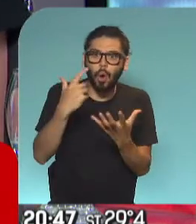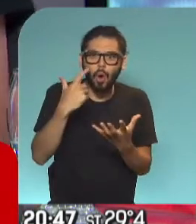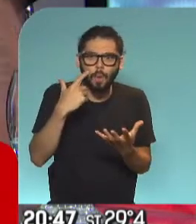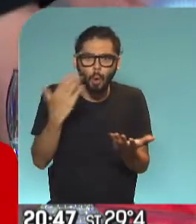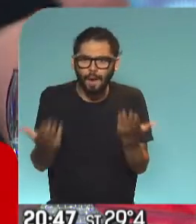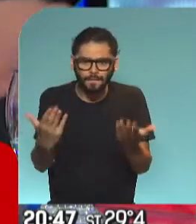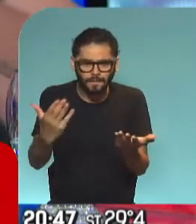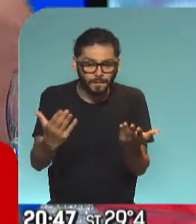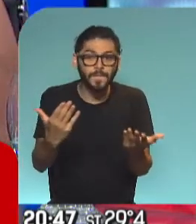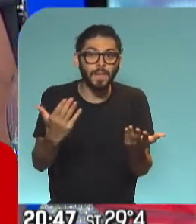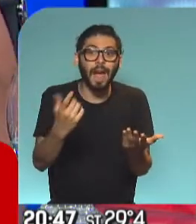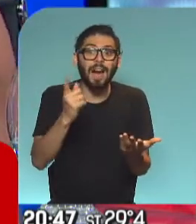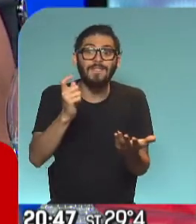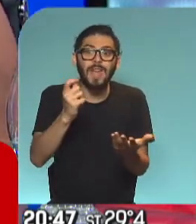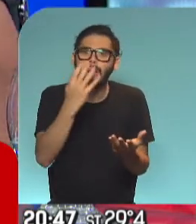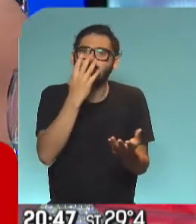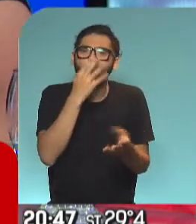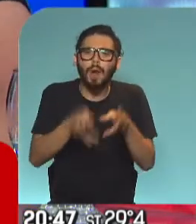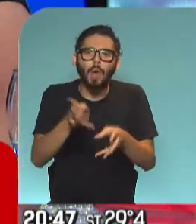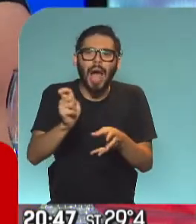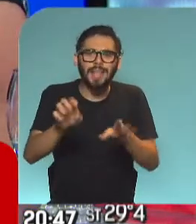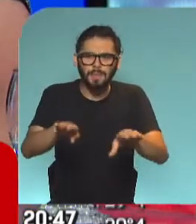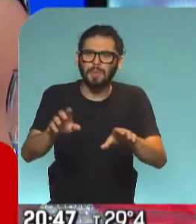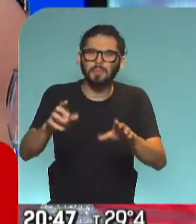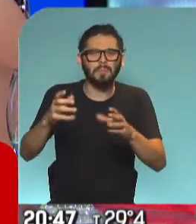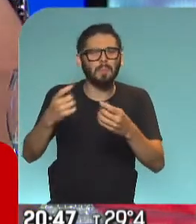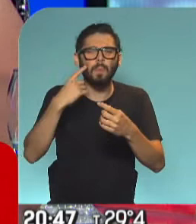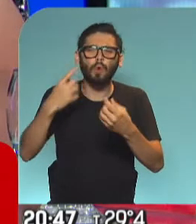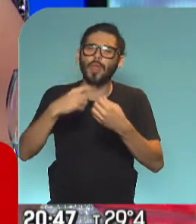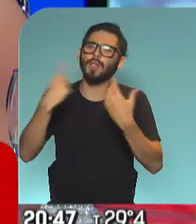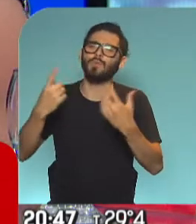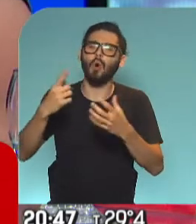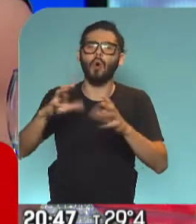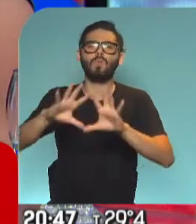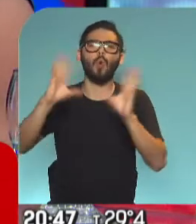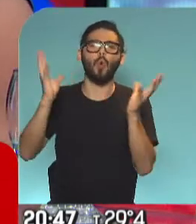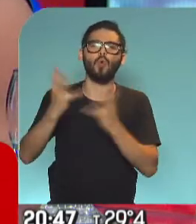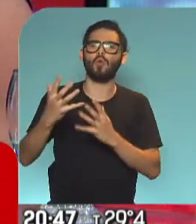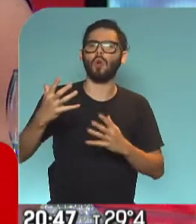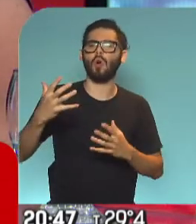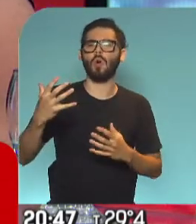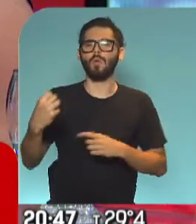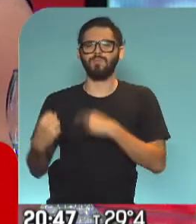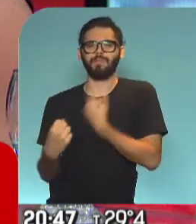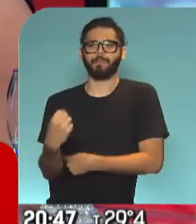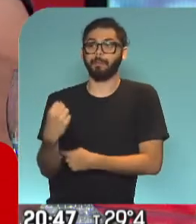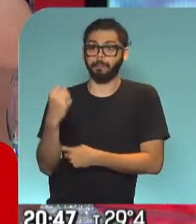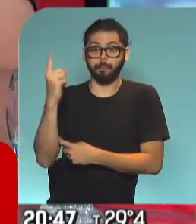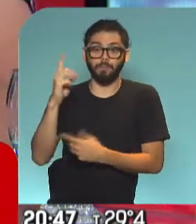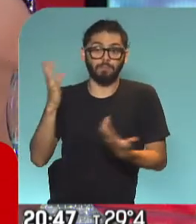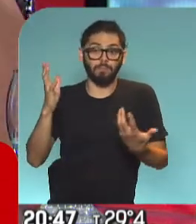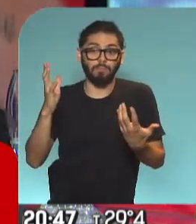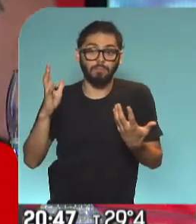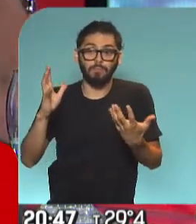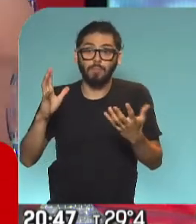en el mundo en el primer mundo que nos venden en el primer mundo americano en europa los alcaldes los intendentes las